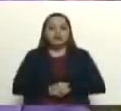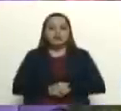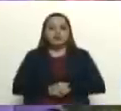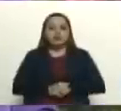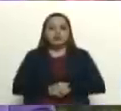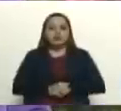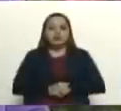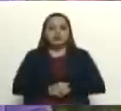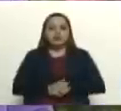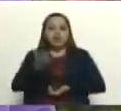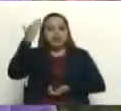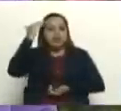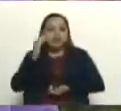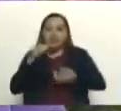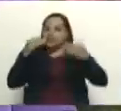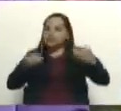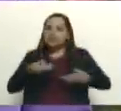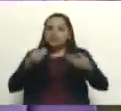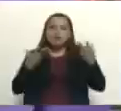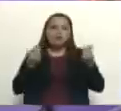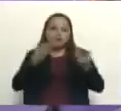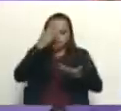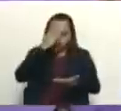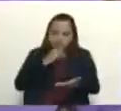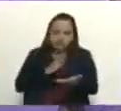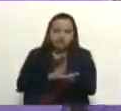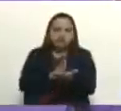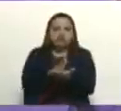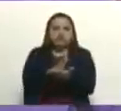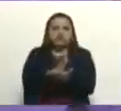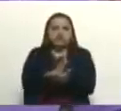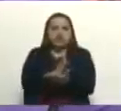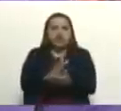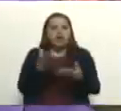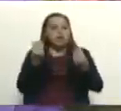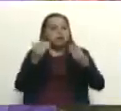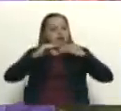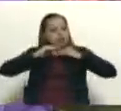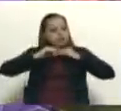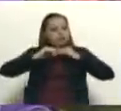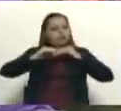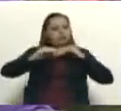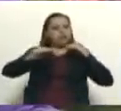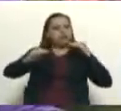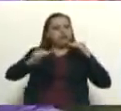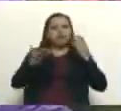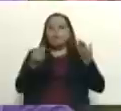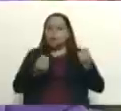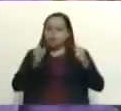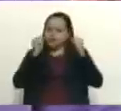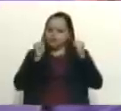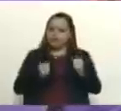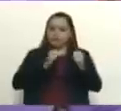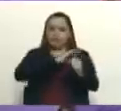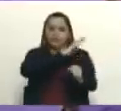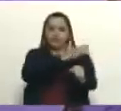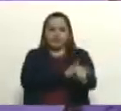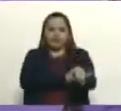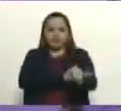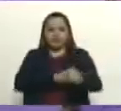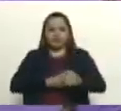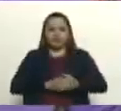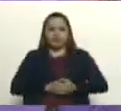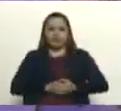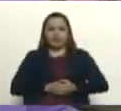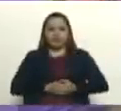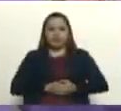Tibisay siempre con mucha mesura, con mucha parsimonia, pero con mucha firmeza, llevó a